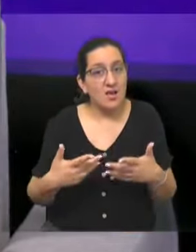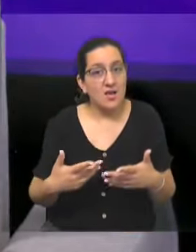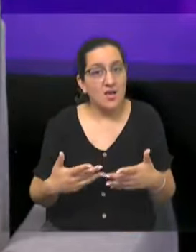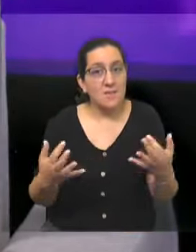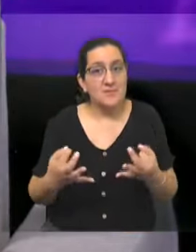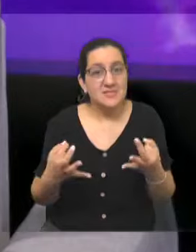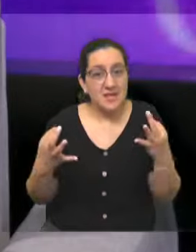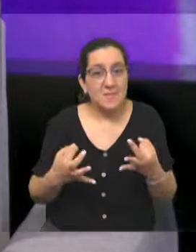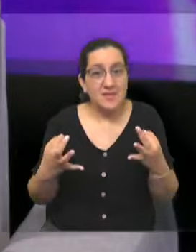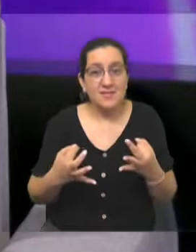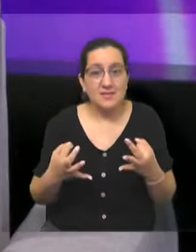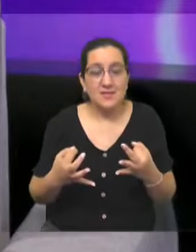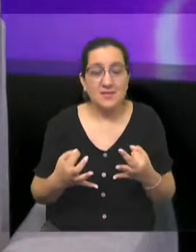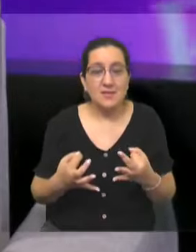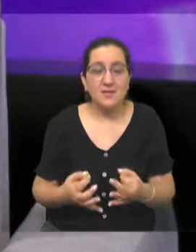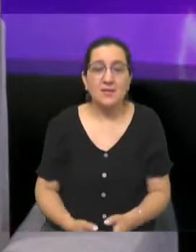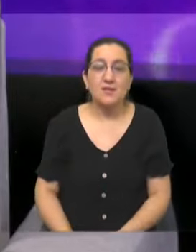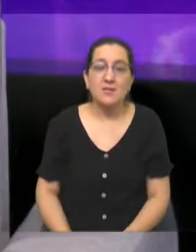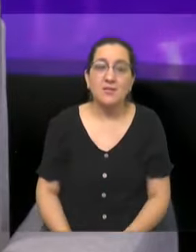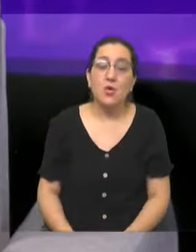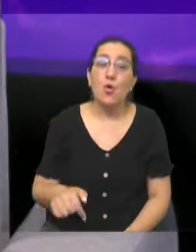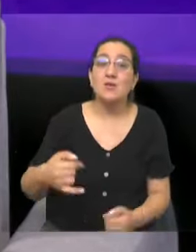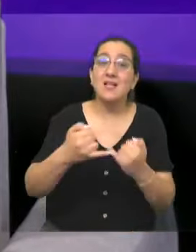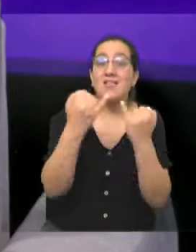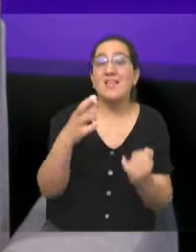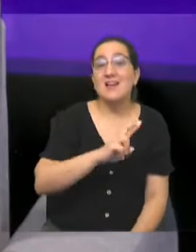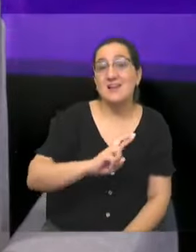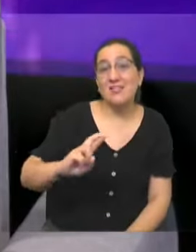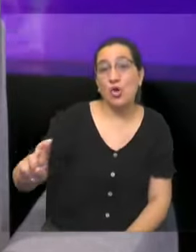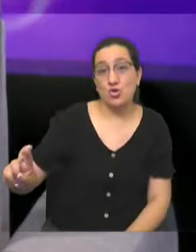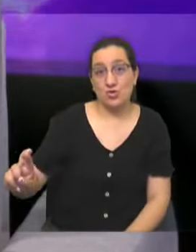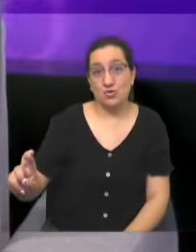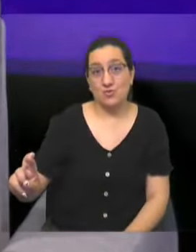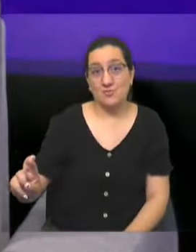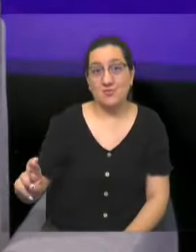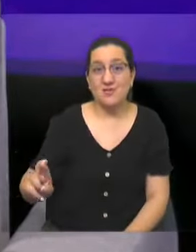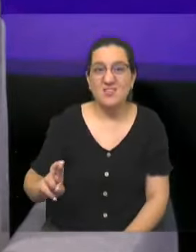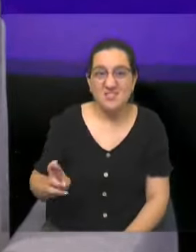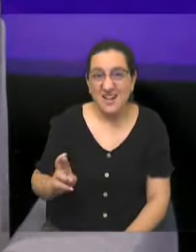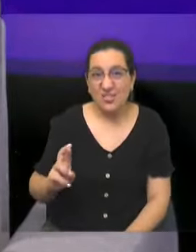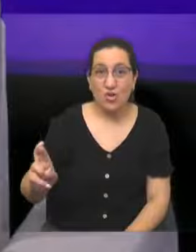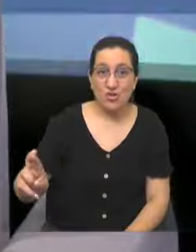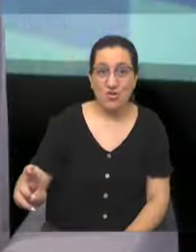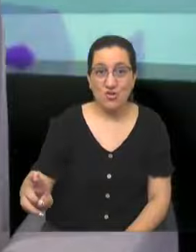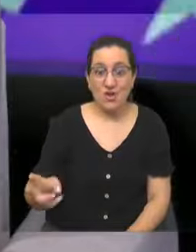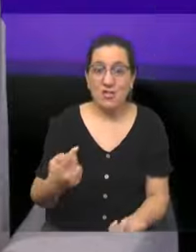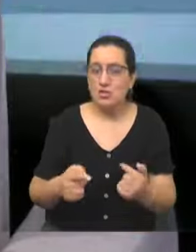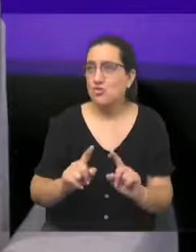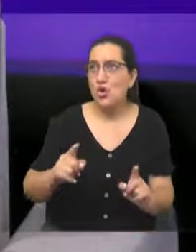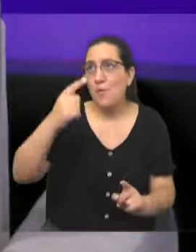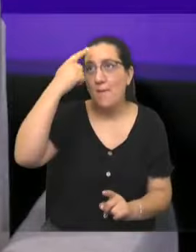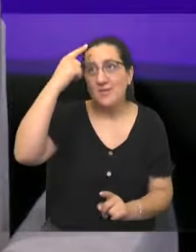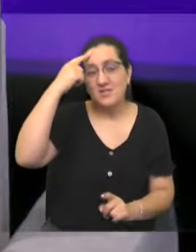especialmente, específicamente hacia los roedores, pero hoy es el Día del Ratón y de las Ratas. Ah, entonces yo no voy a pensar en